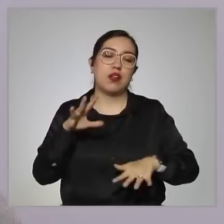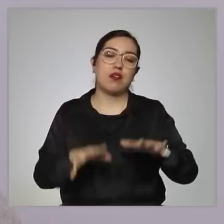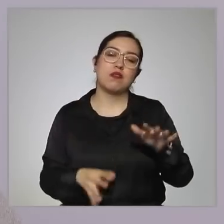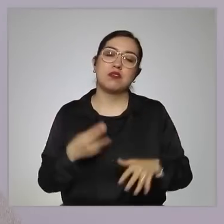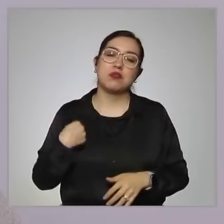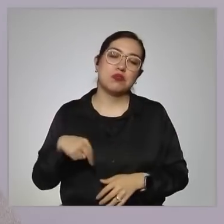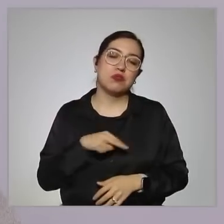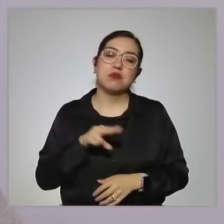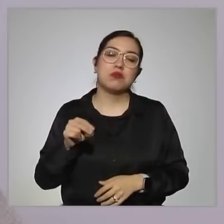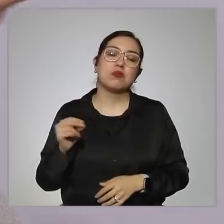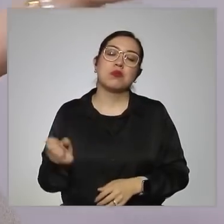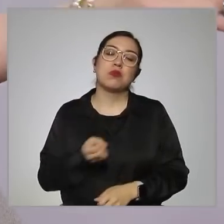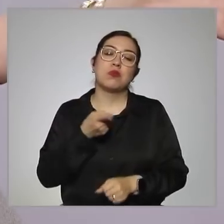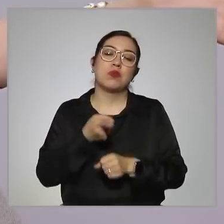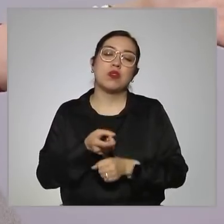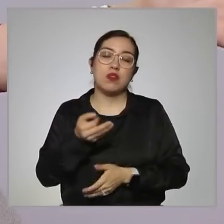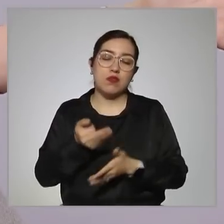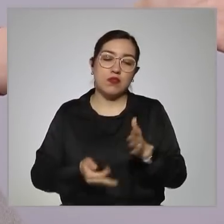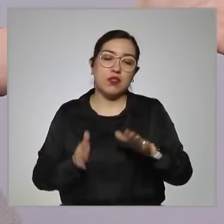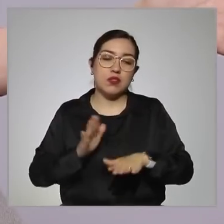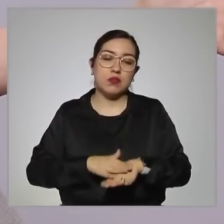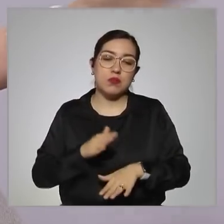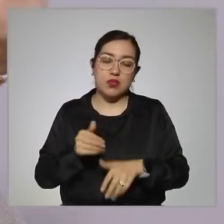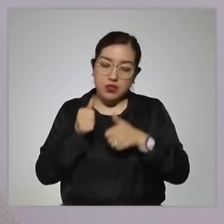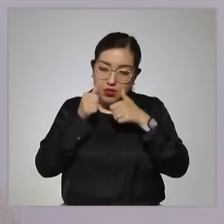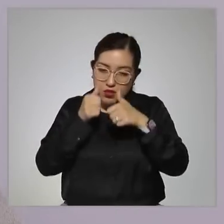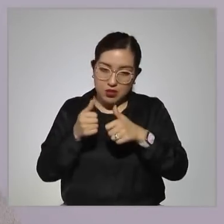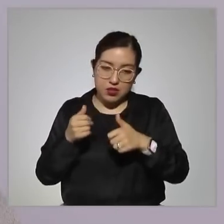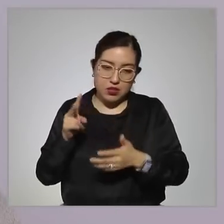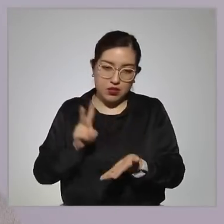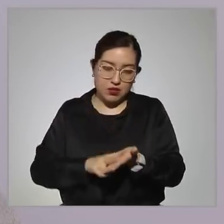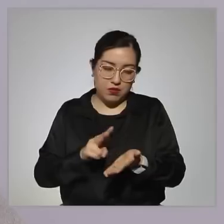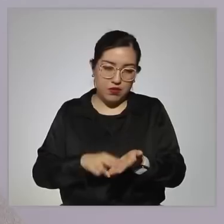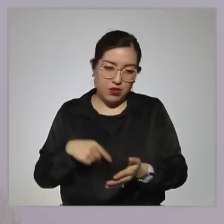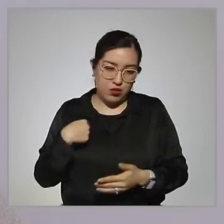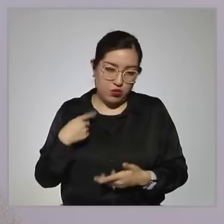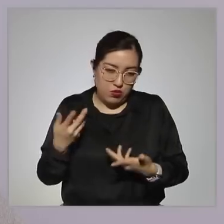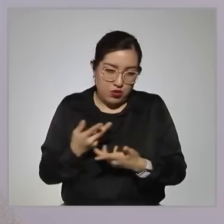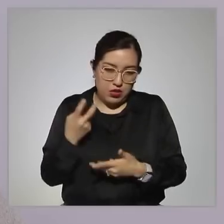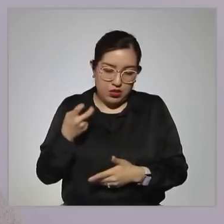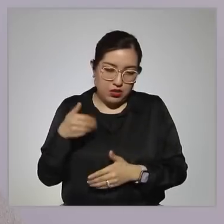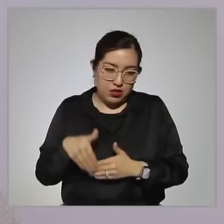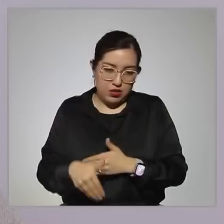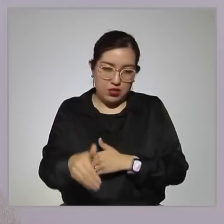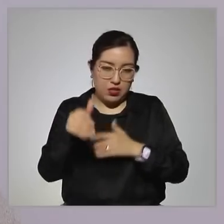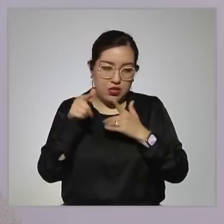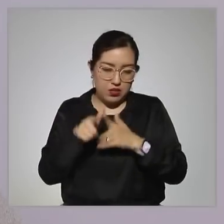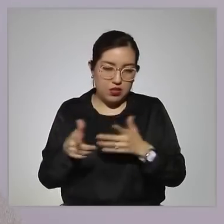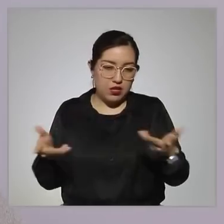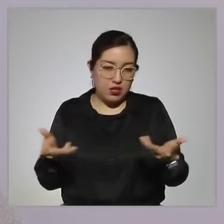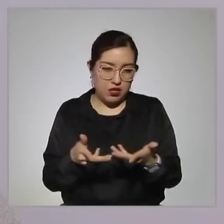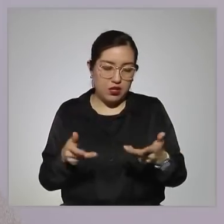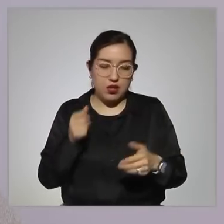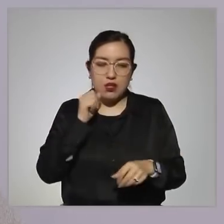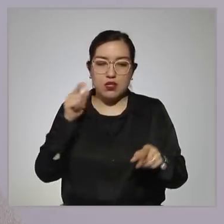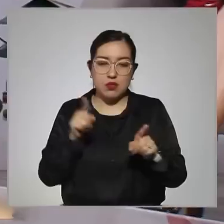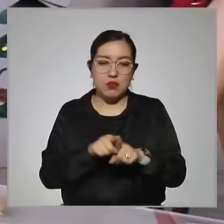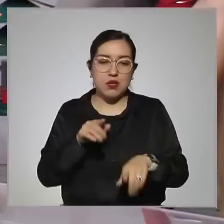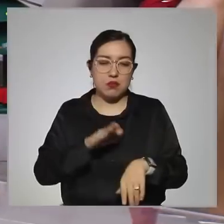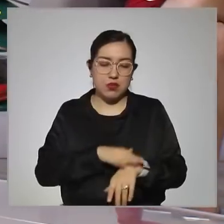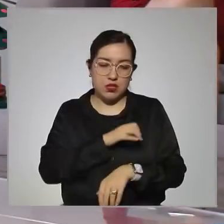la oportunidad de disfrutar y valorar, ¿no? Claro. Eso es lo que hago y lo voy a seguir haciendo mucho más. Y sobre todo también